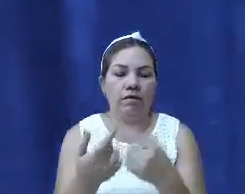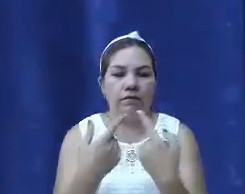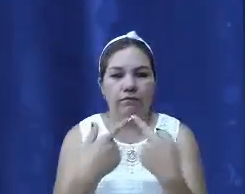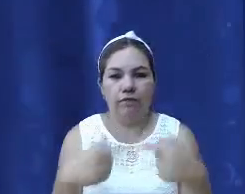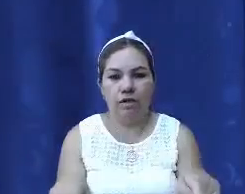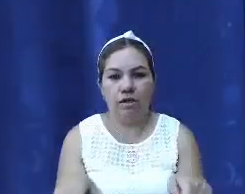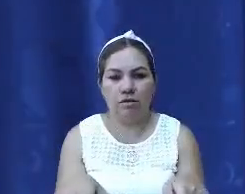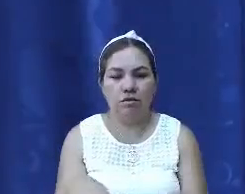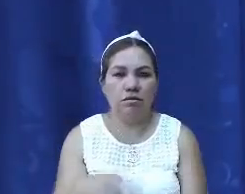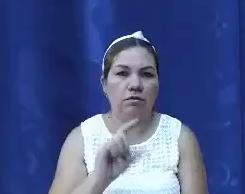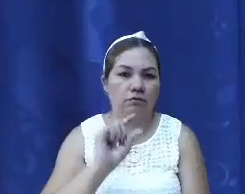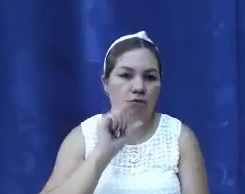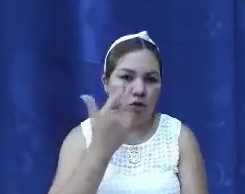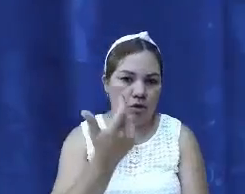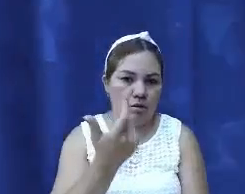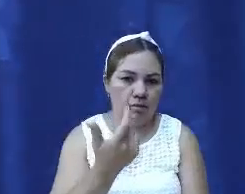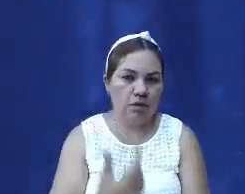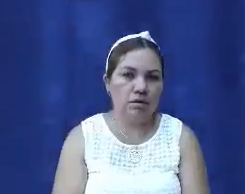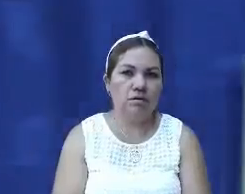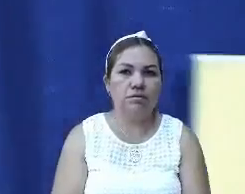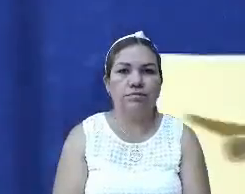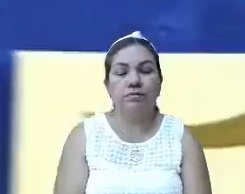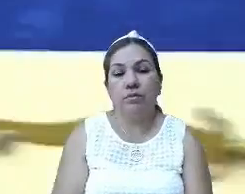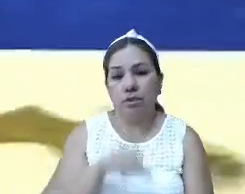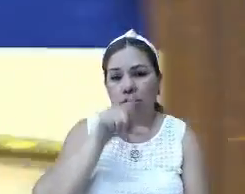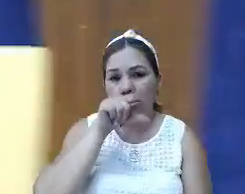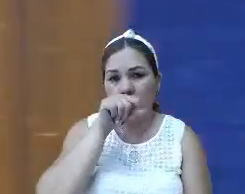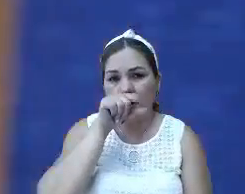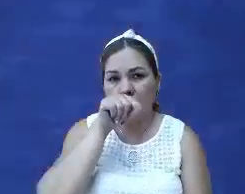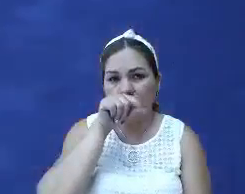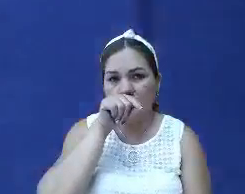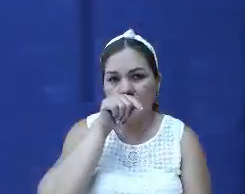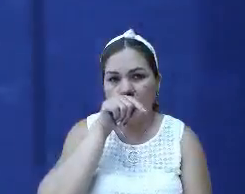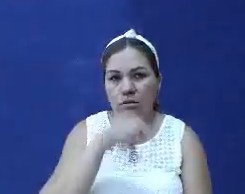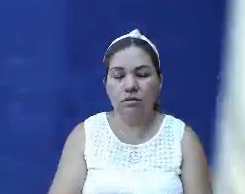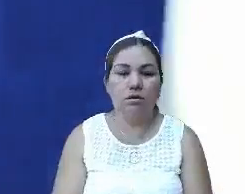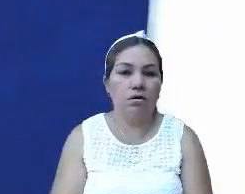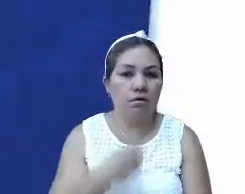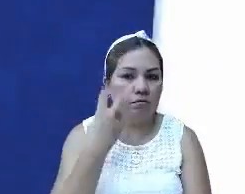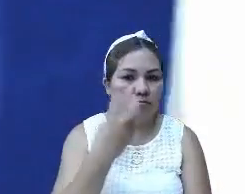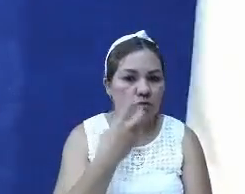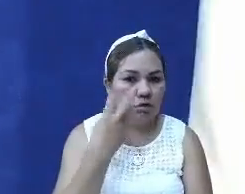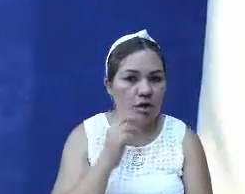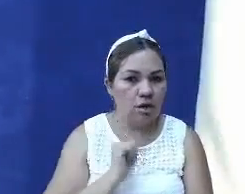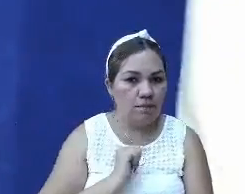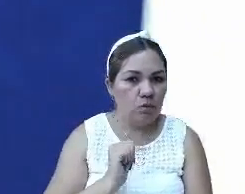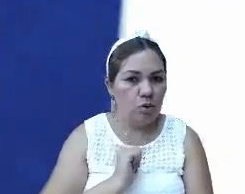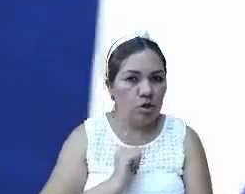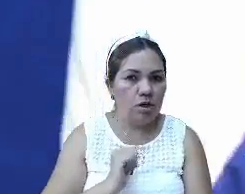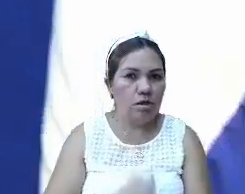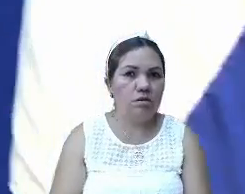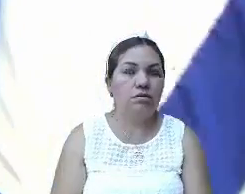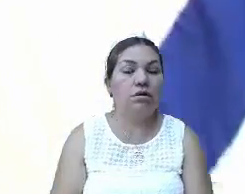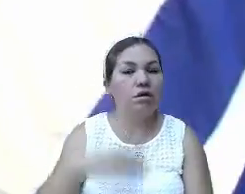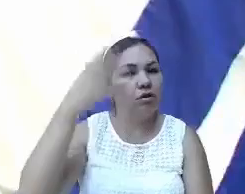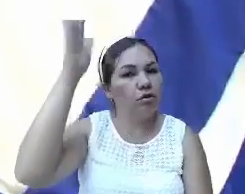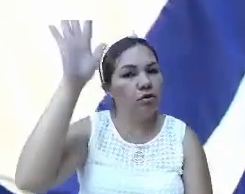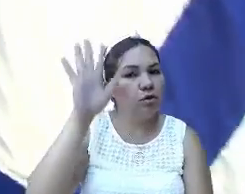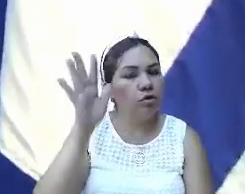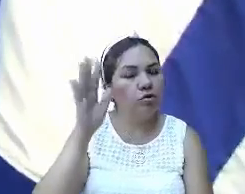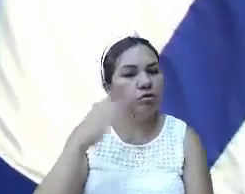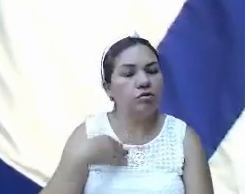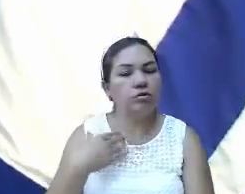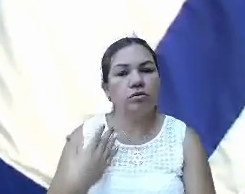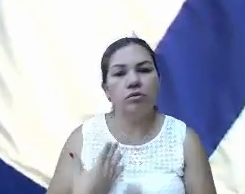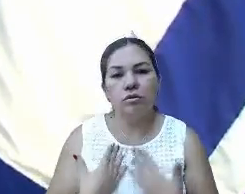acá. Esta serpiente venía persiguiendo a la mujer y Dios le dio a la mujer, diga conmigo, las dos alas